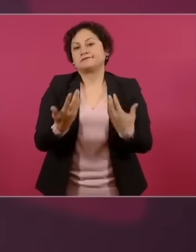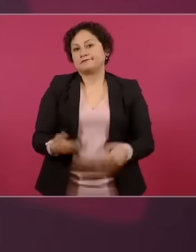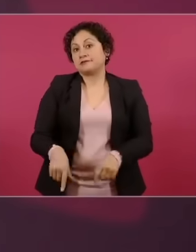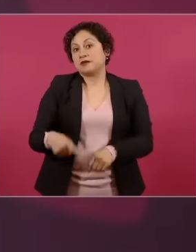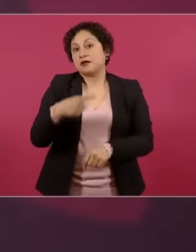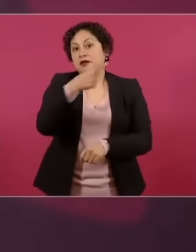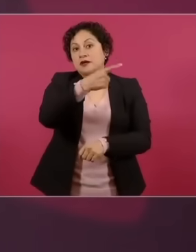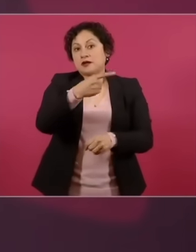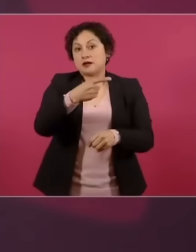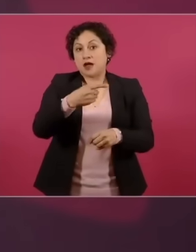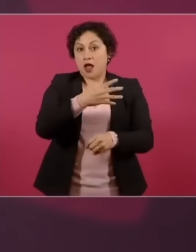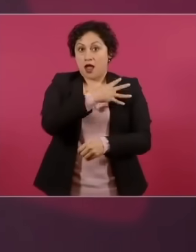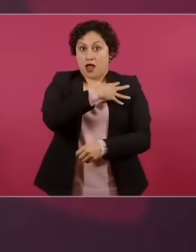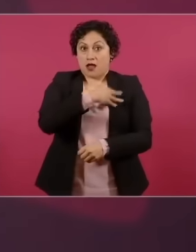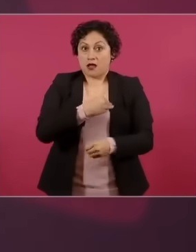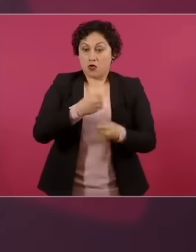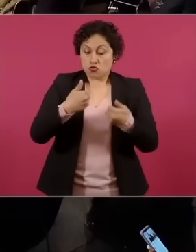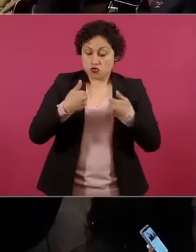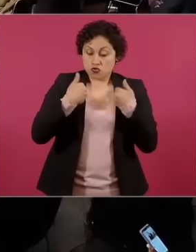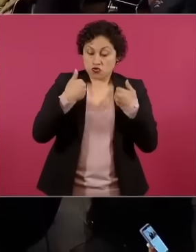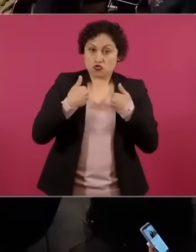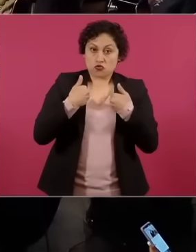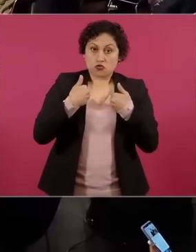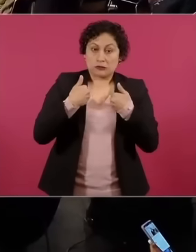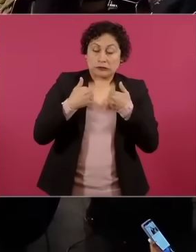hijos y ya se tienen que ir de la casa.